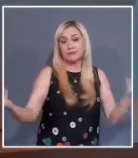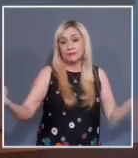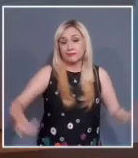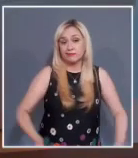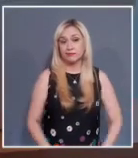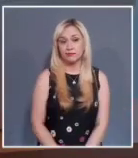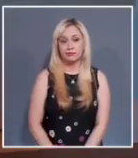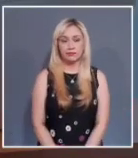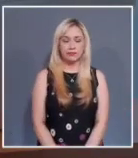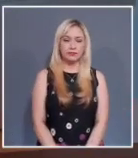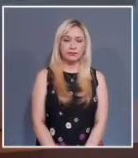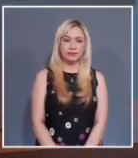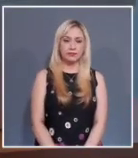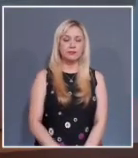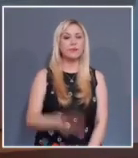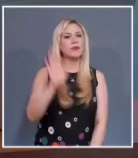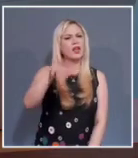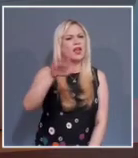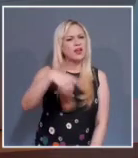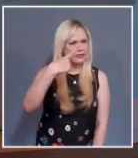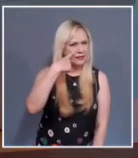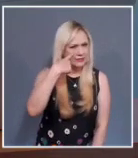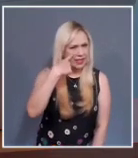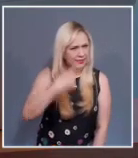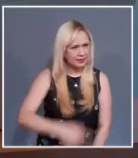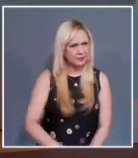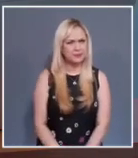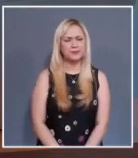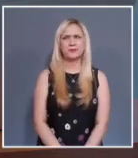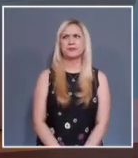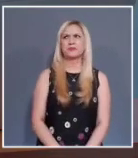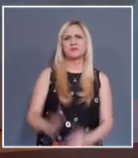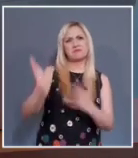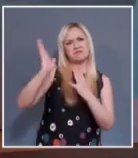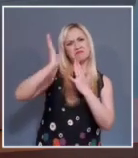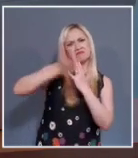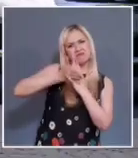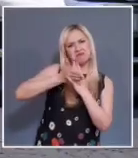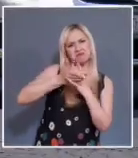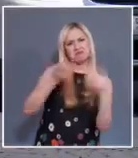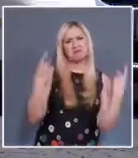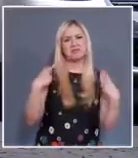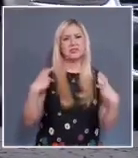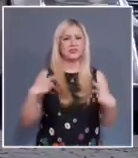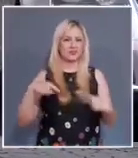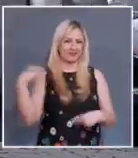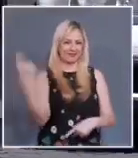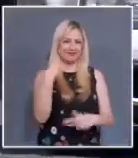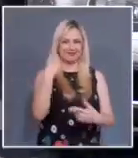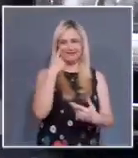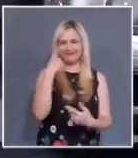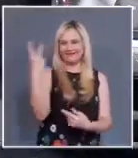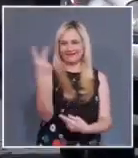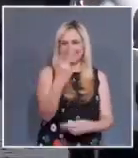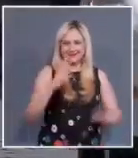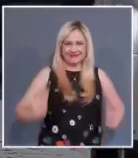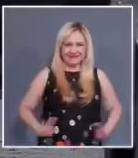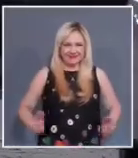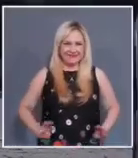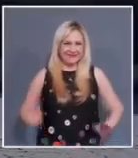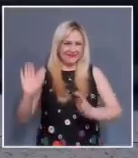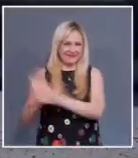Oiga, fíjese los siguientes datos. Casi una cuarta parte de las parejas que se casan en nuestro país se conocieron en el espacio